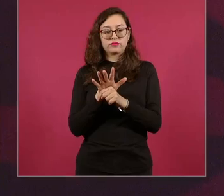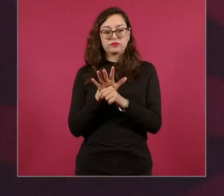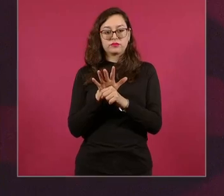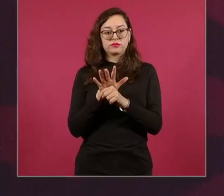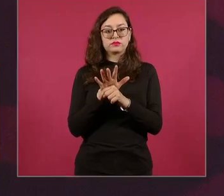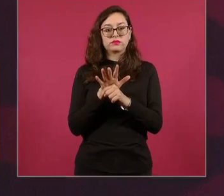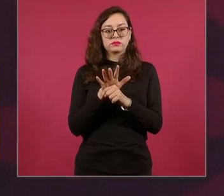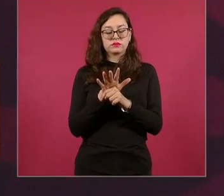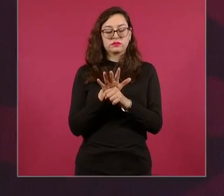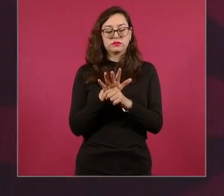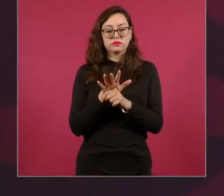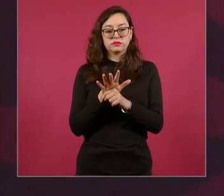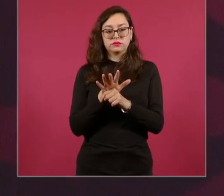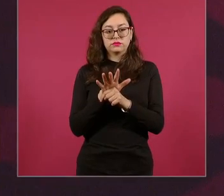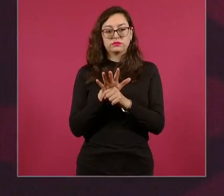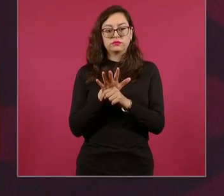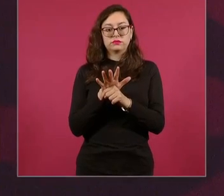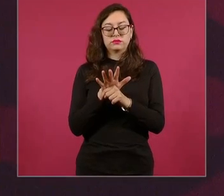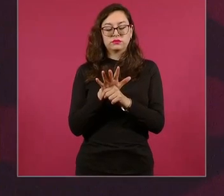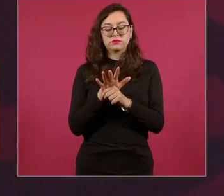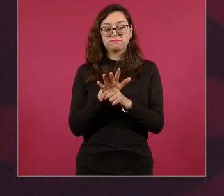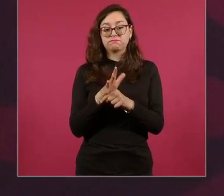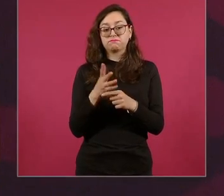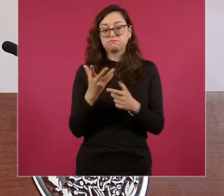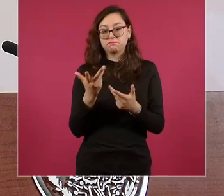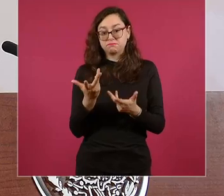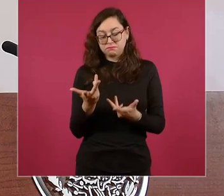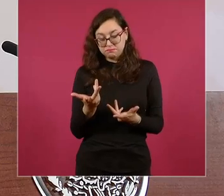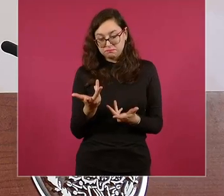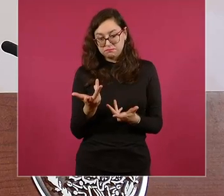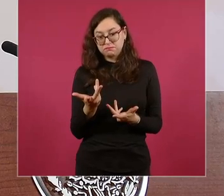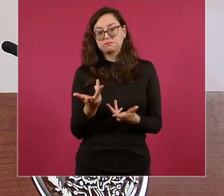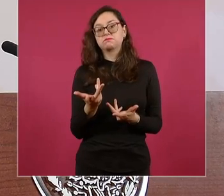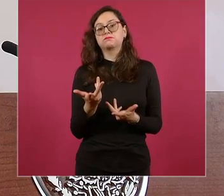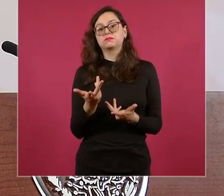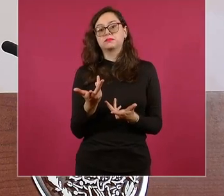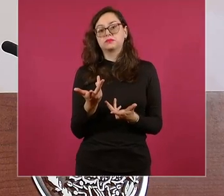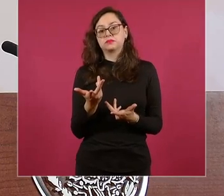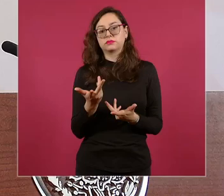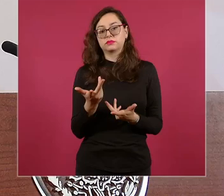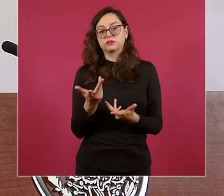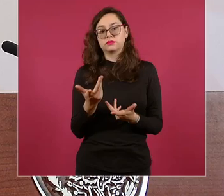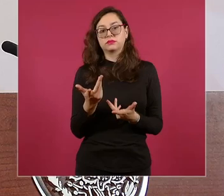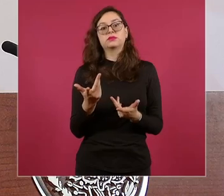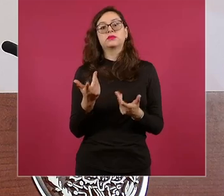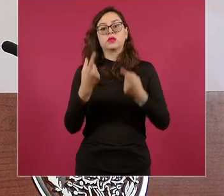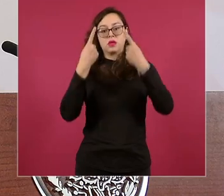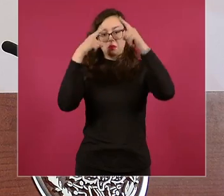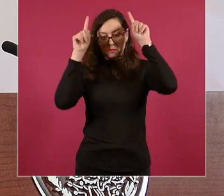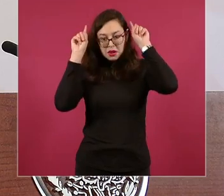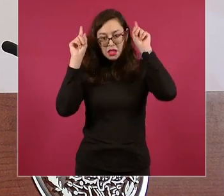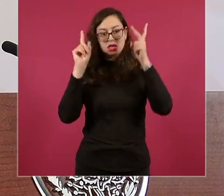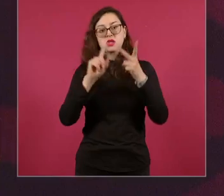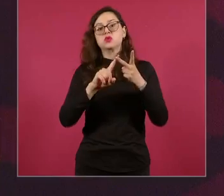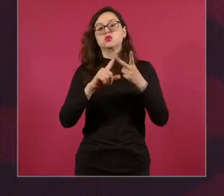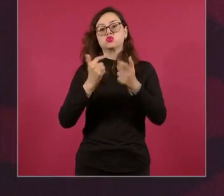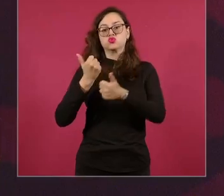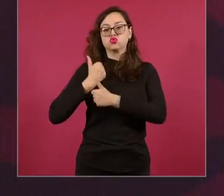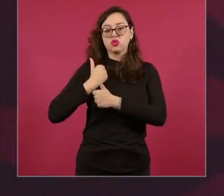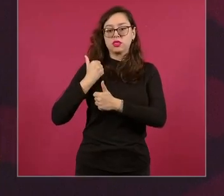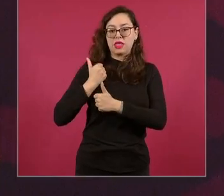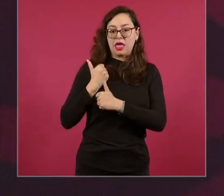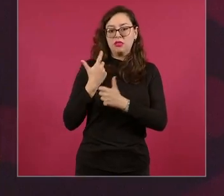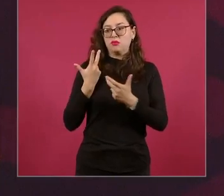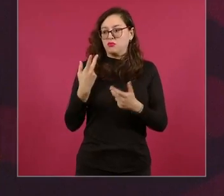reafirmando de que los marinos los soldados son pueblo